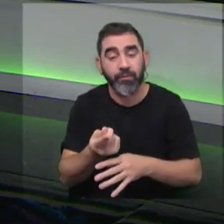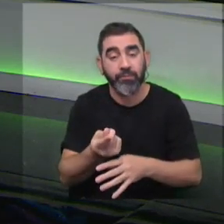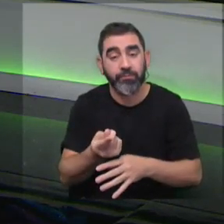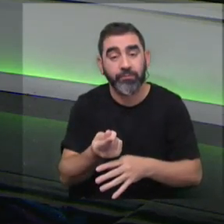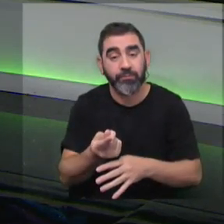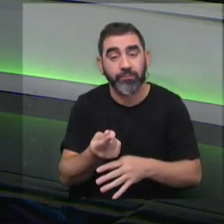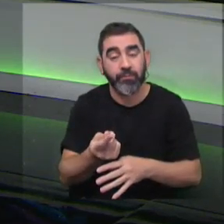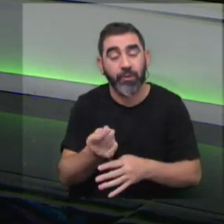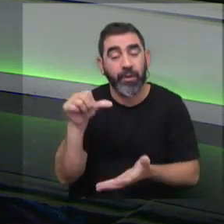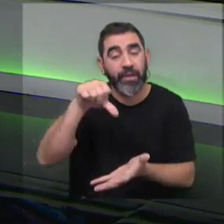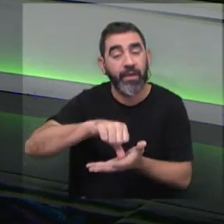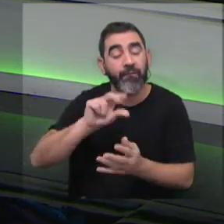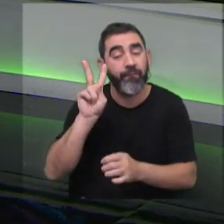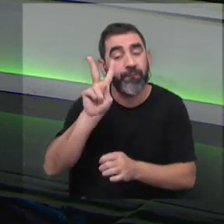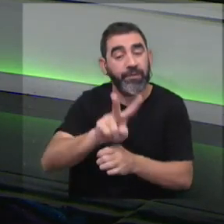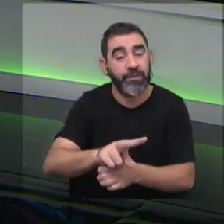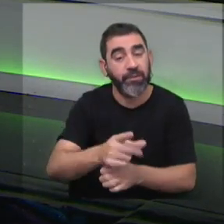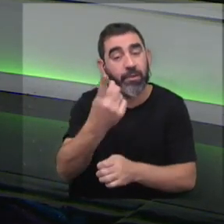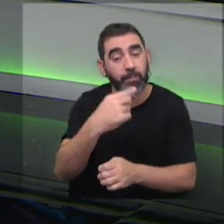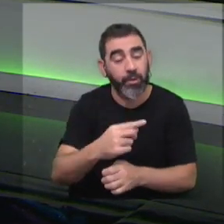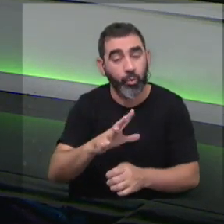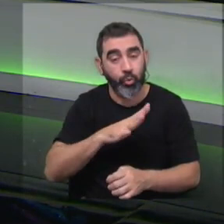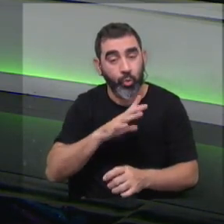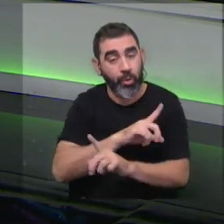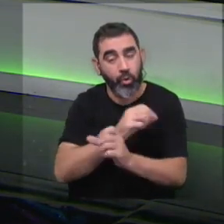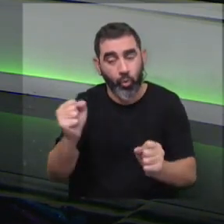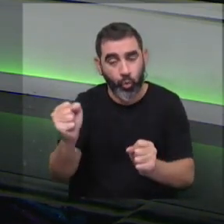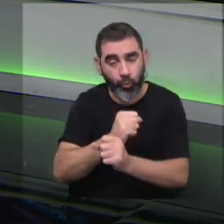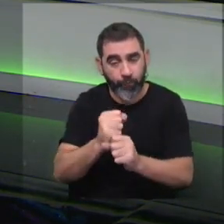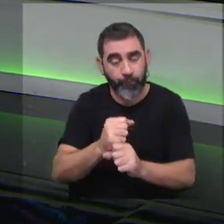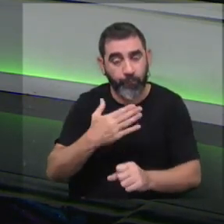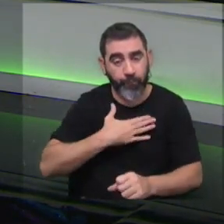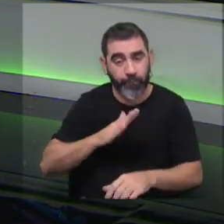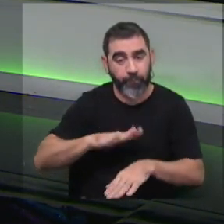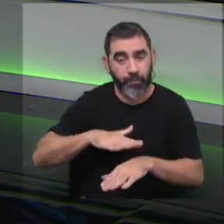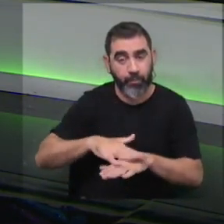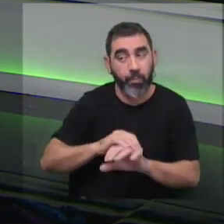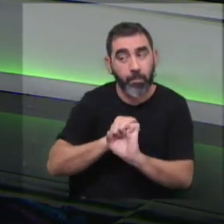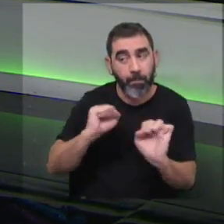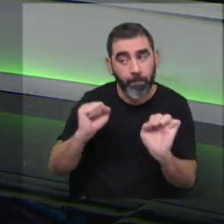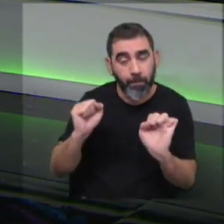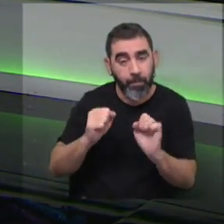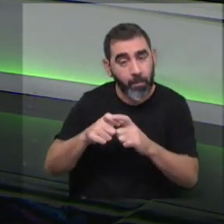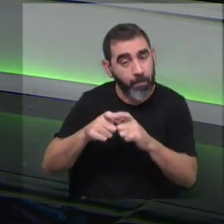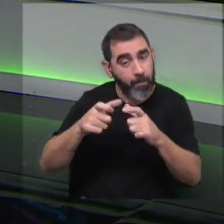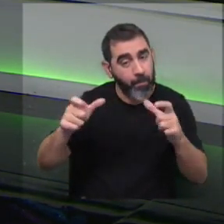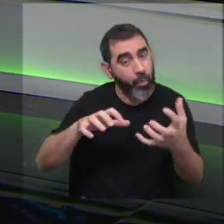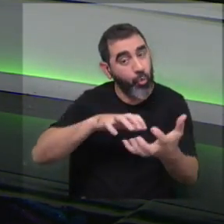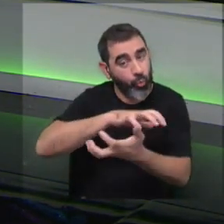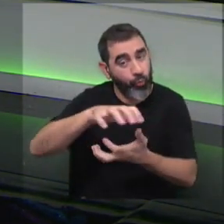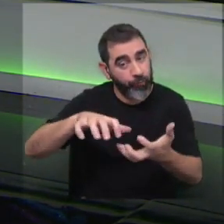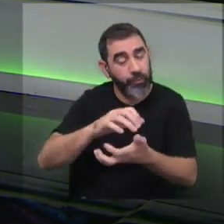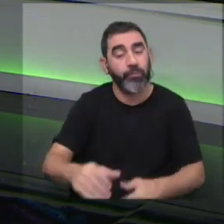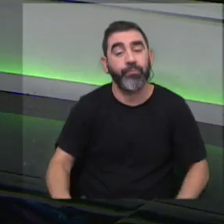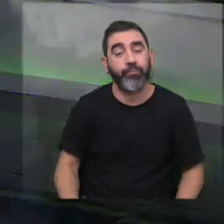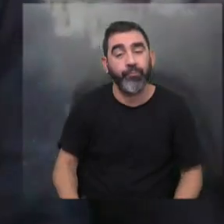encontraba de visita oficial aunque telaviv aún no ha confirmado su autoría y se teme por una expansión de este